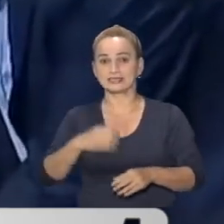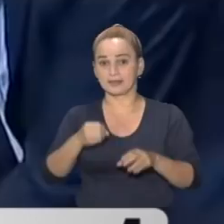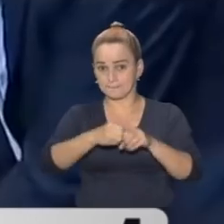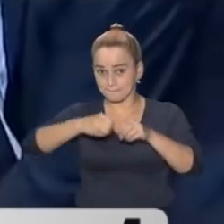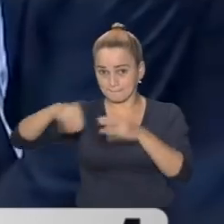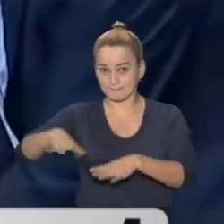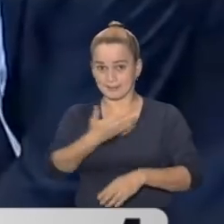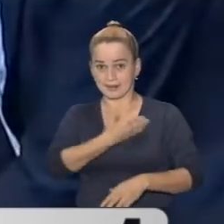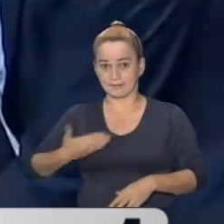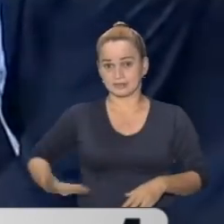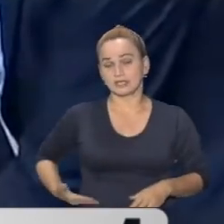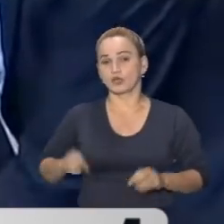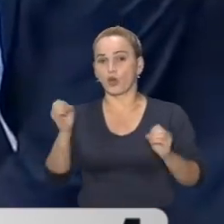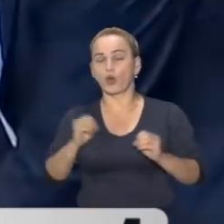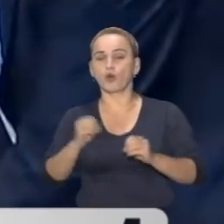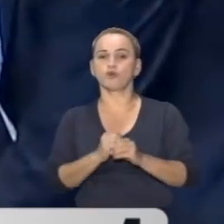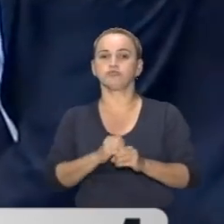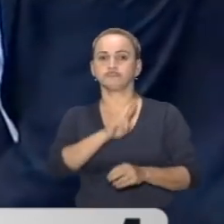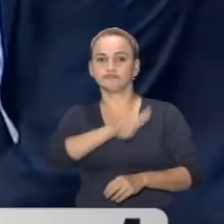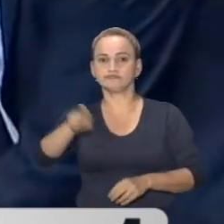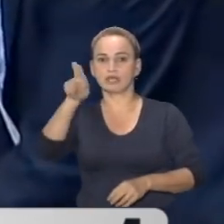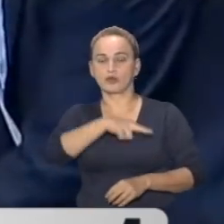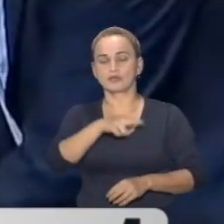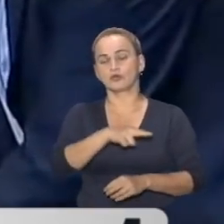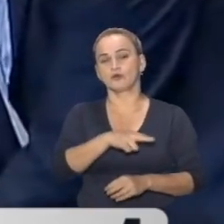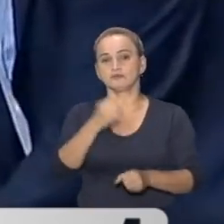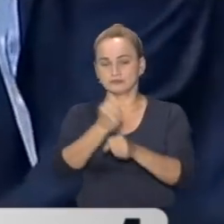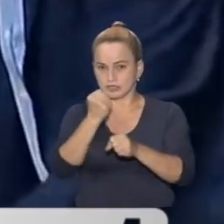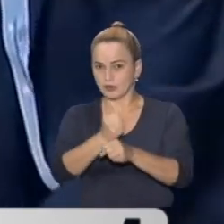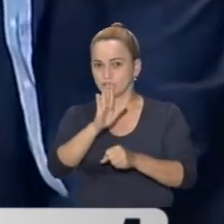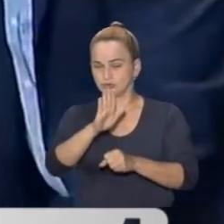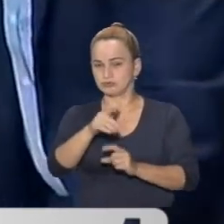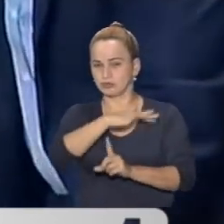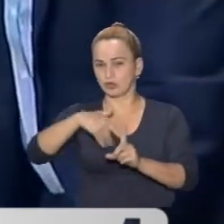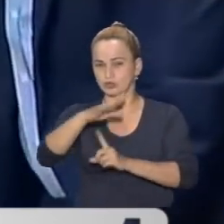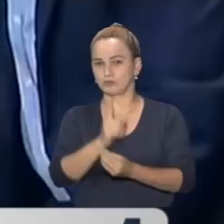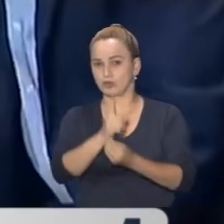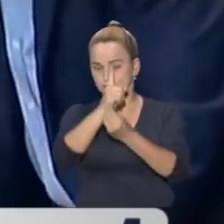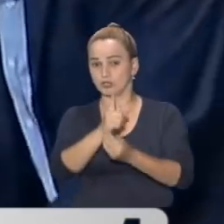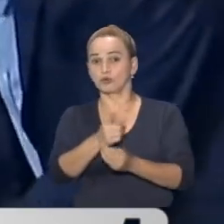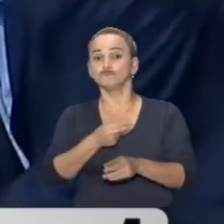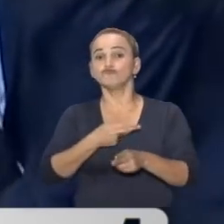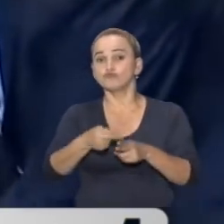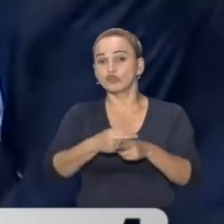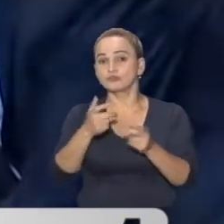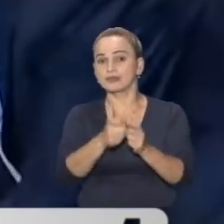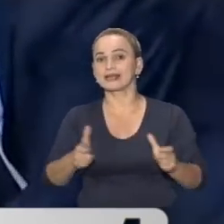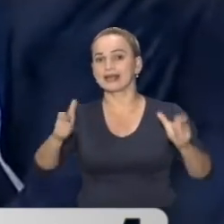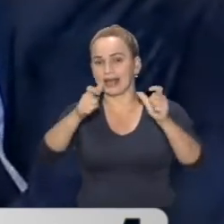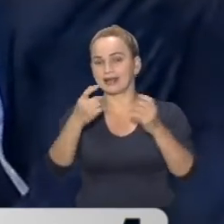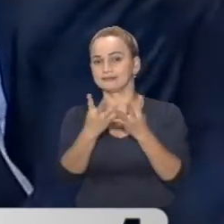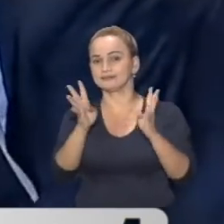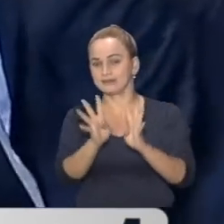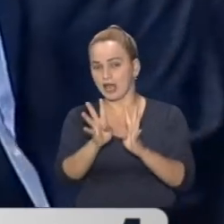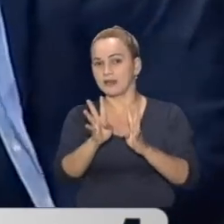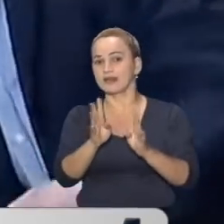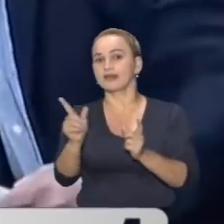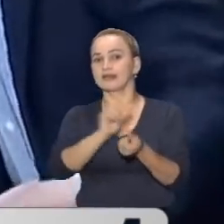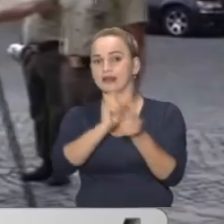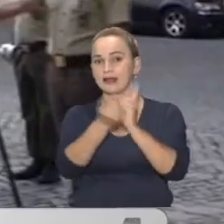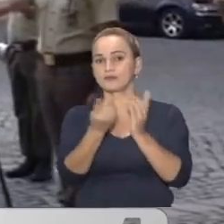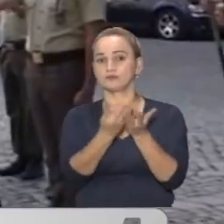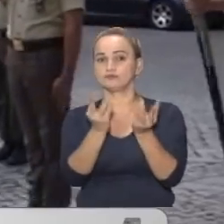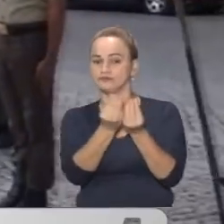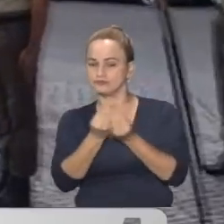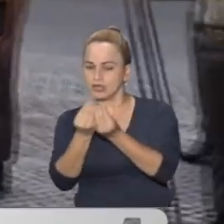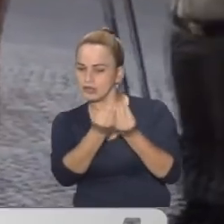de Piñera o su inhabilitación para ejercer cargos públicos, se vote en los próximos días en la Cámara de Diputados y pase al Senado, órgano